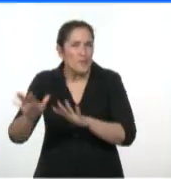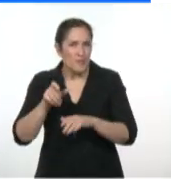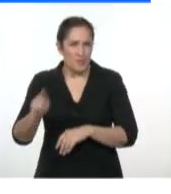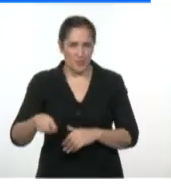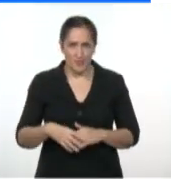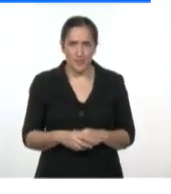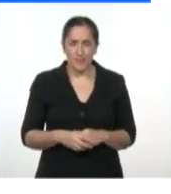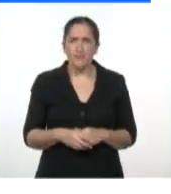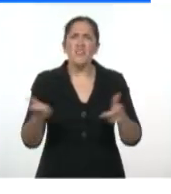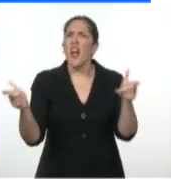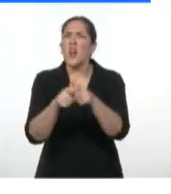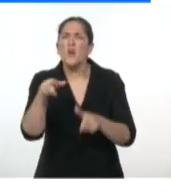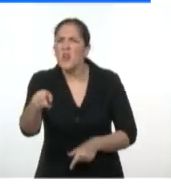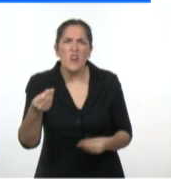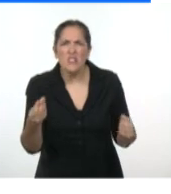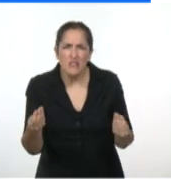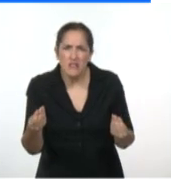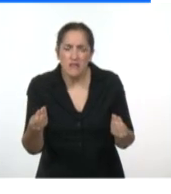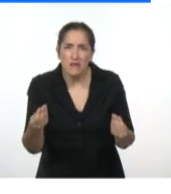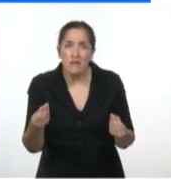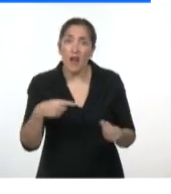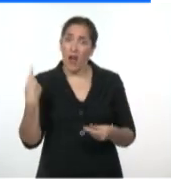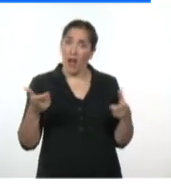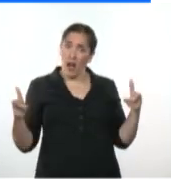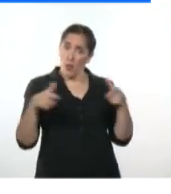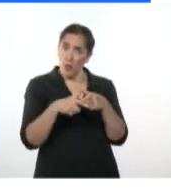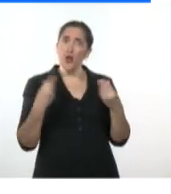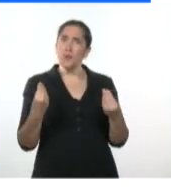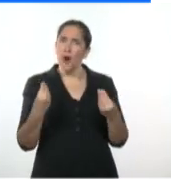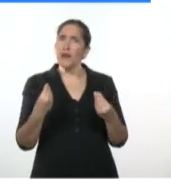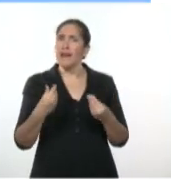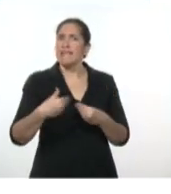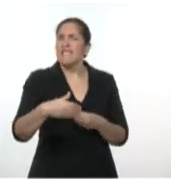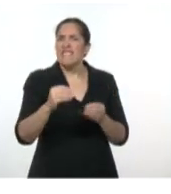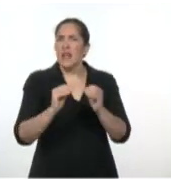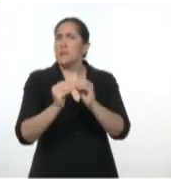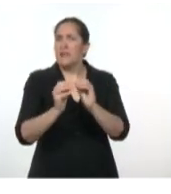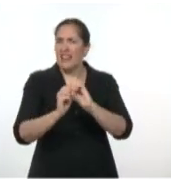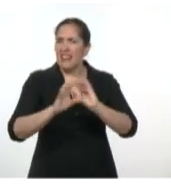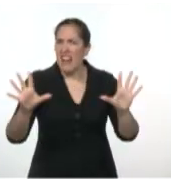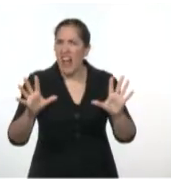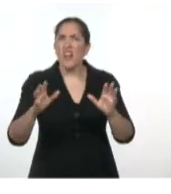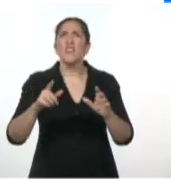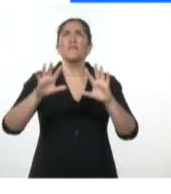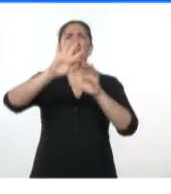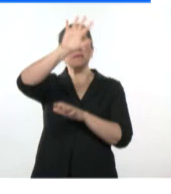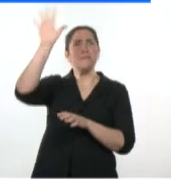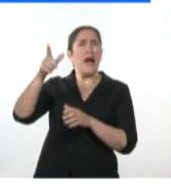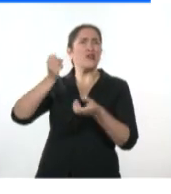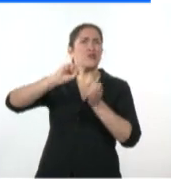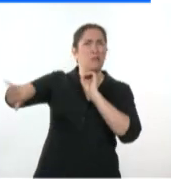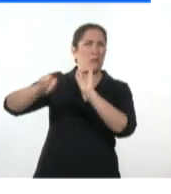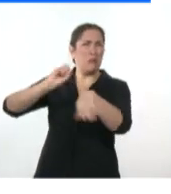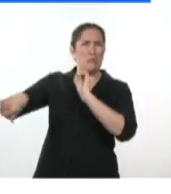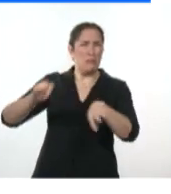¿Qué es esa reunión? Nos reunimos porque enfrentamos un grave problema. La chatarra espacial crece cada vez